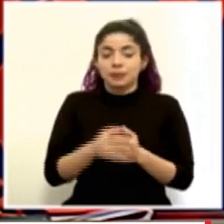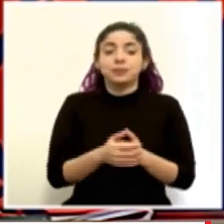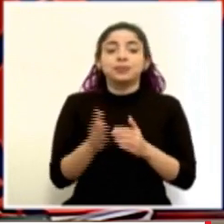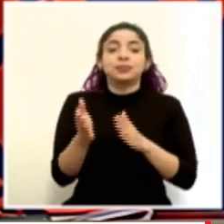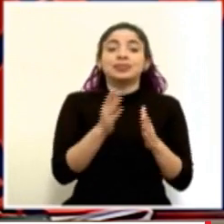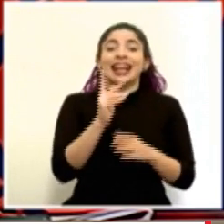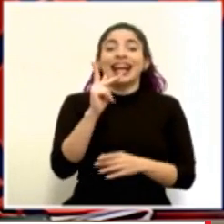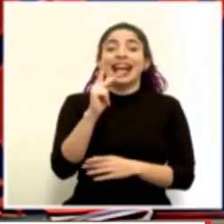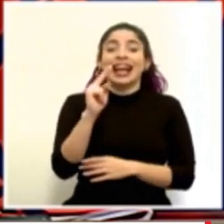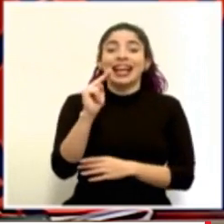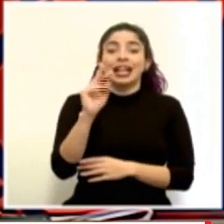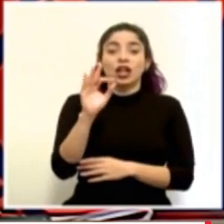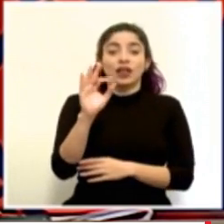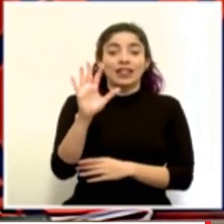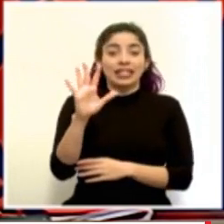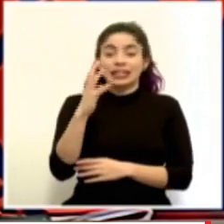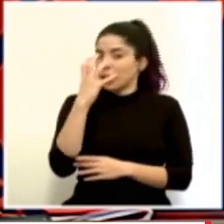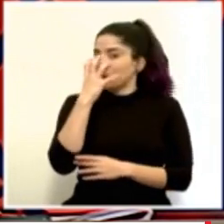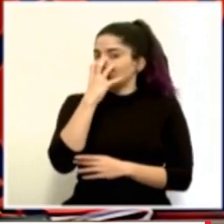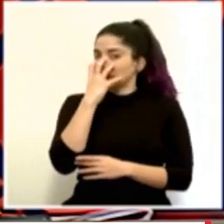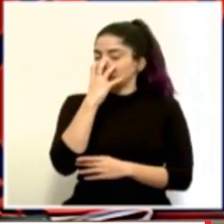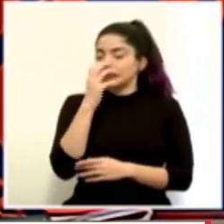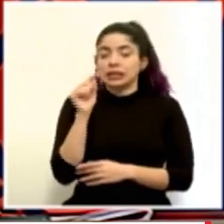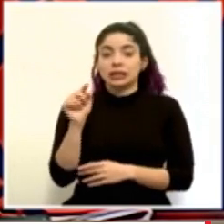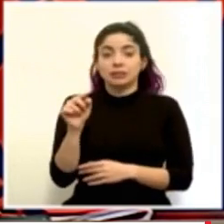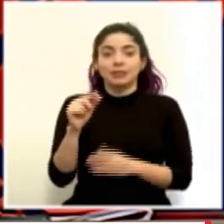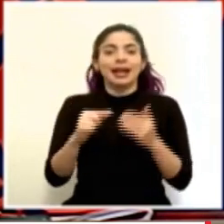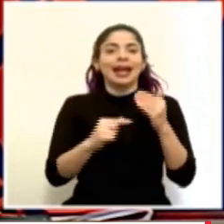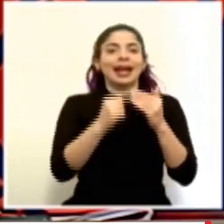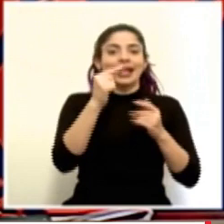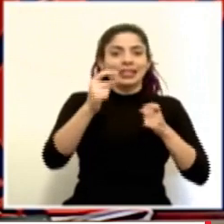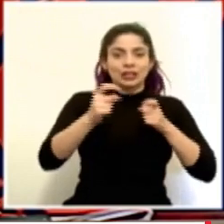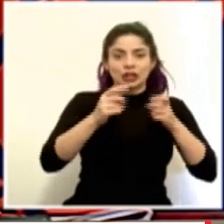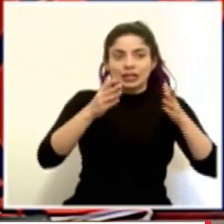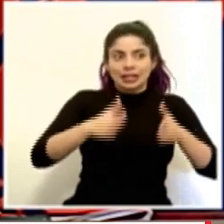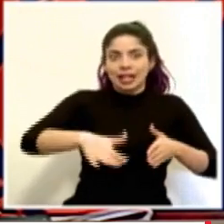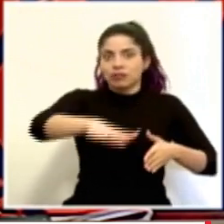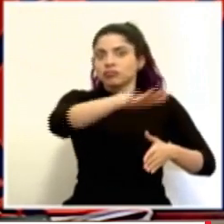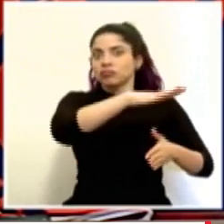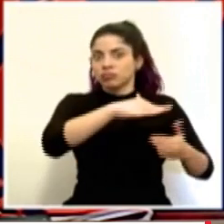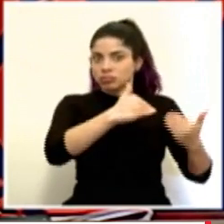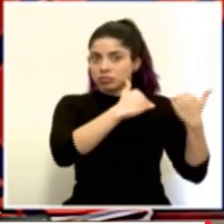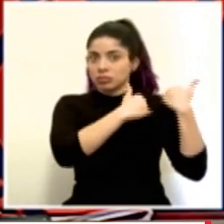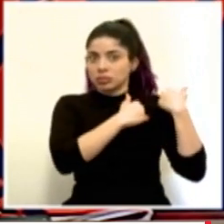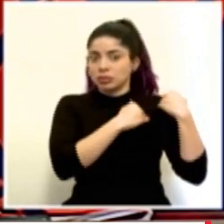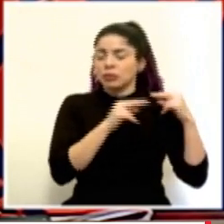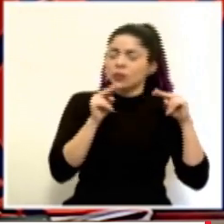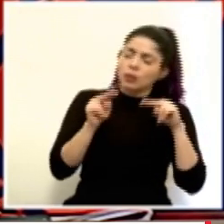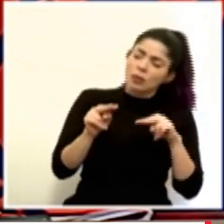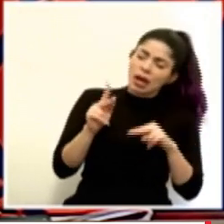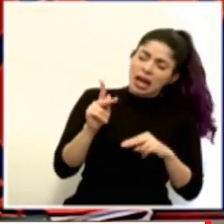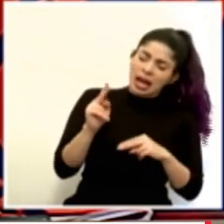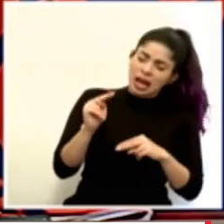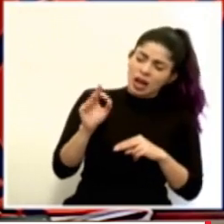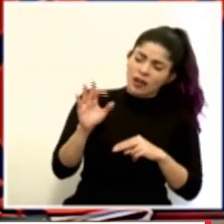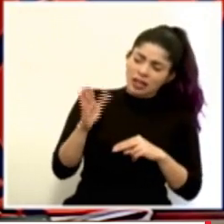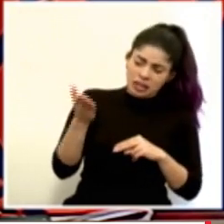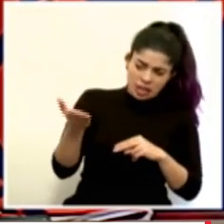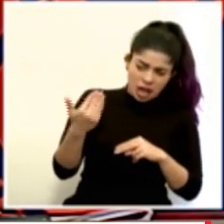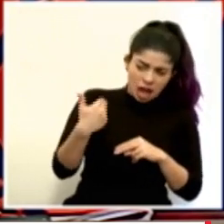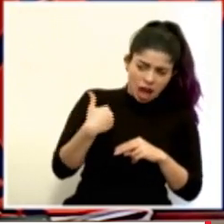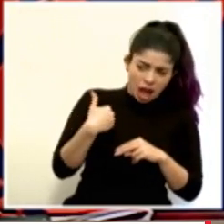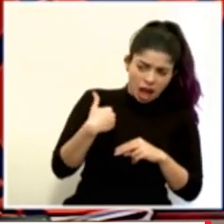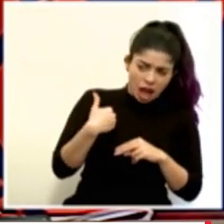a las KN95, de nuevo, la gerencia logística es la que tiene que determinar si hay